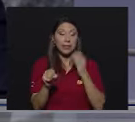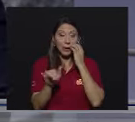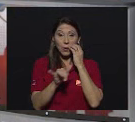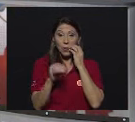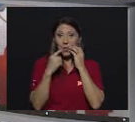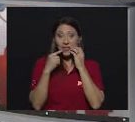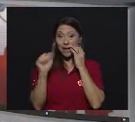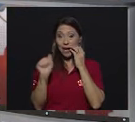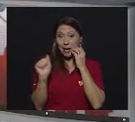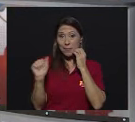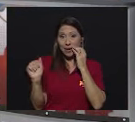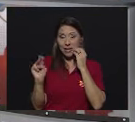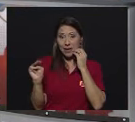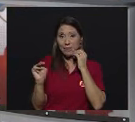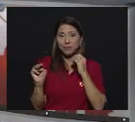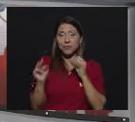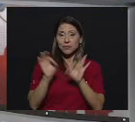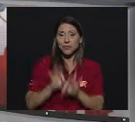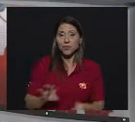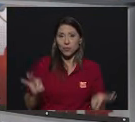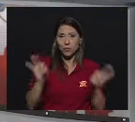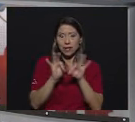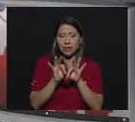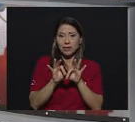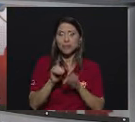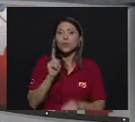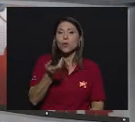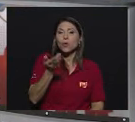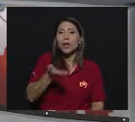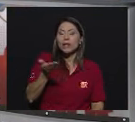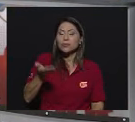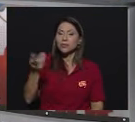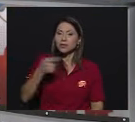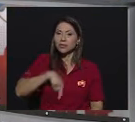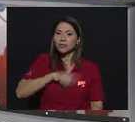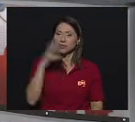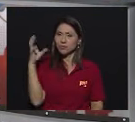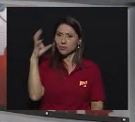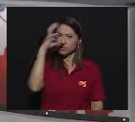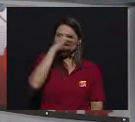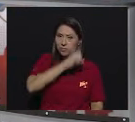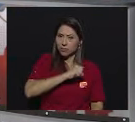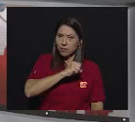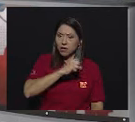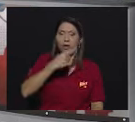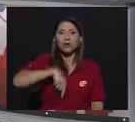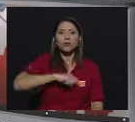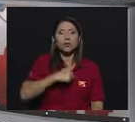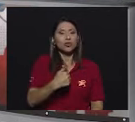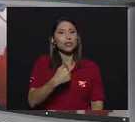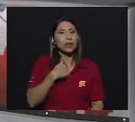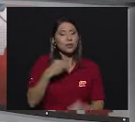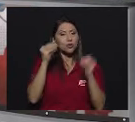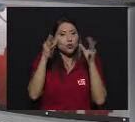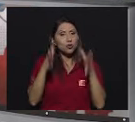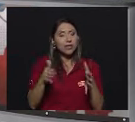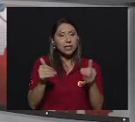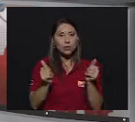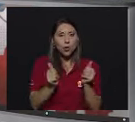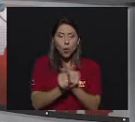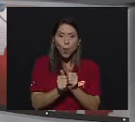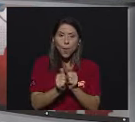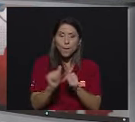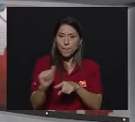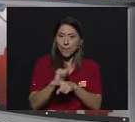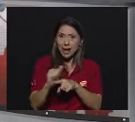y un poco lo que decía Ana María, me parece que es muy importante, porque una de las cosas que encontramos es que tenemos docentes con unas